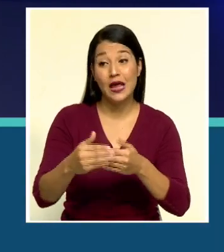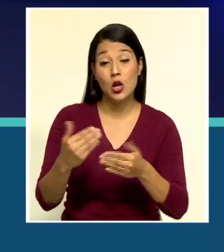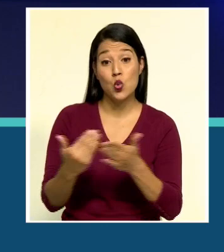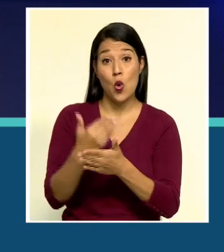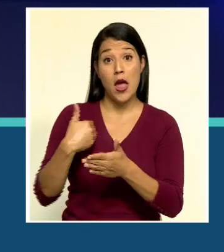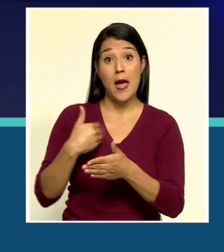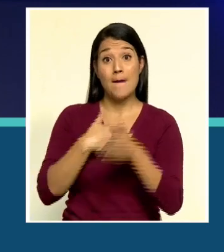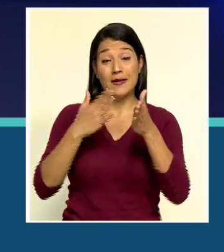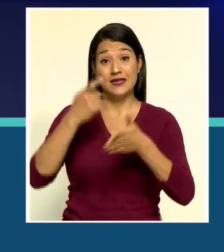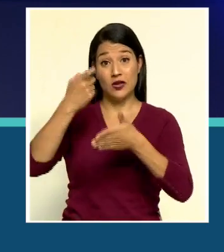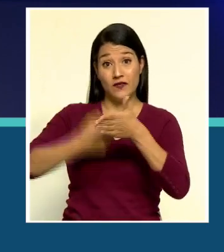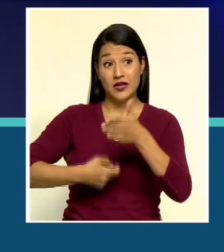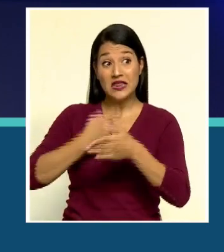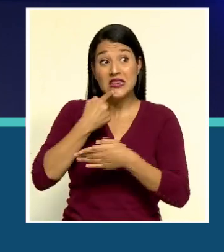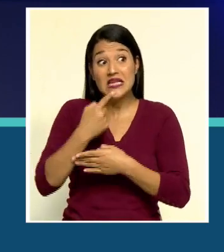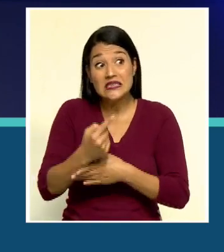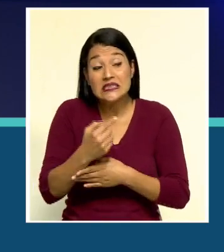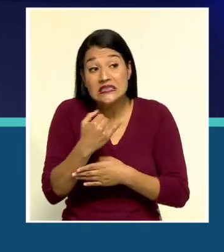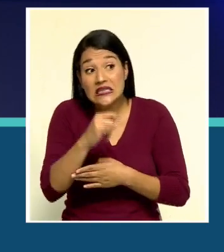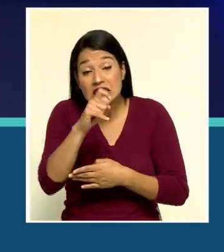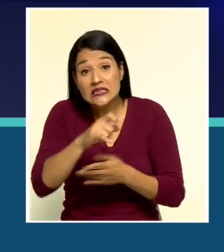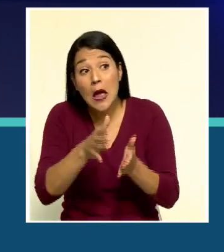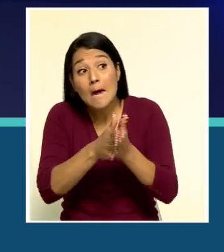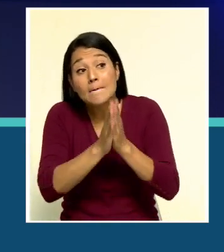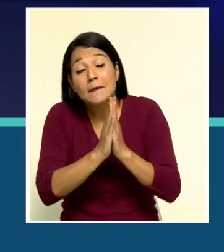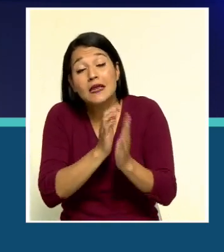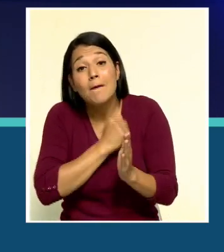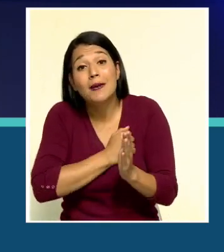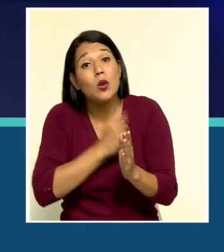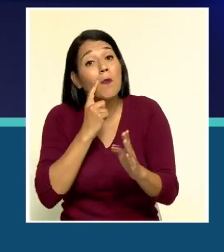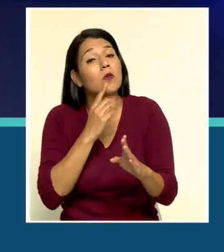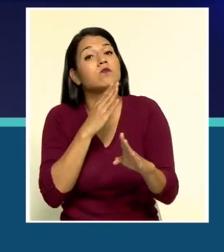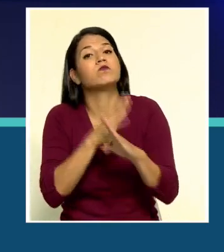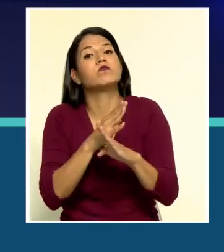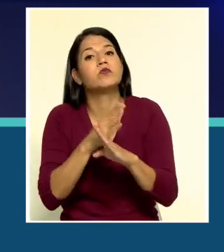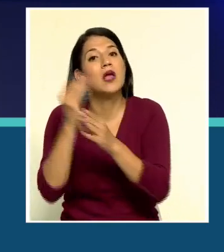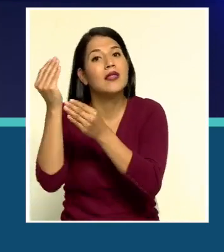necesario pediría perdón por el bloqueo a la importación de la fruta. Veamos.